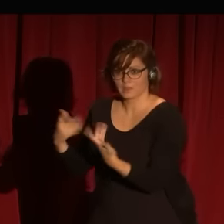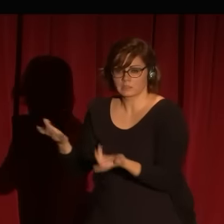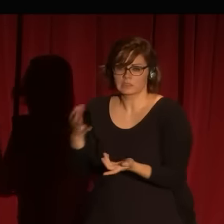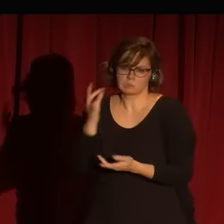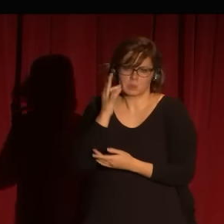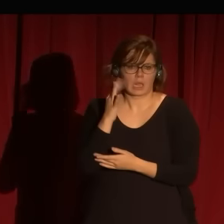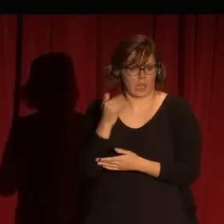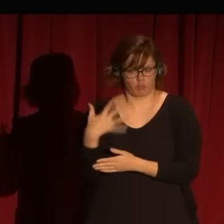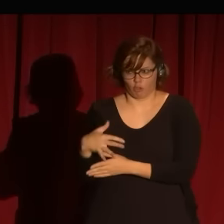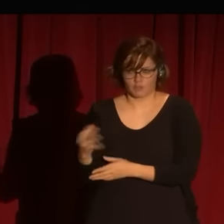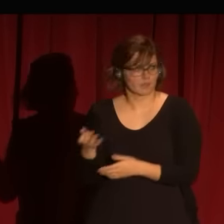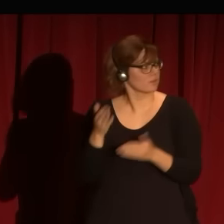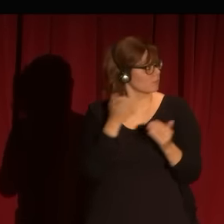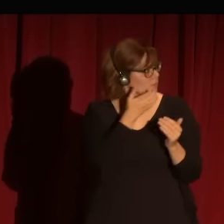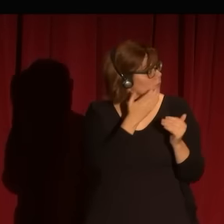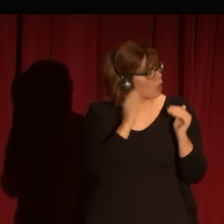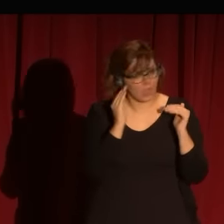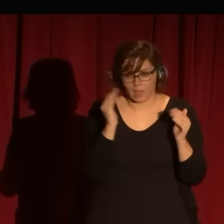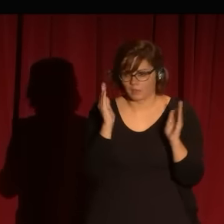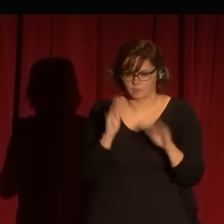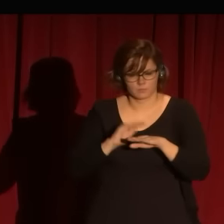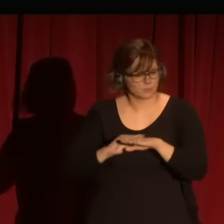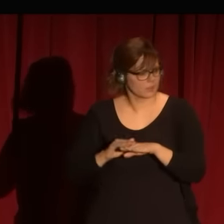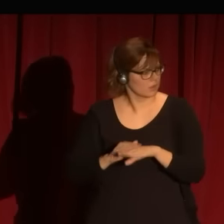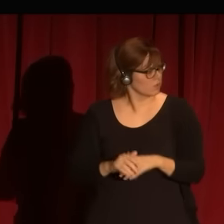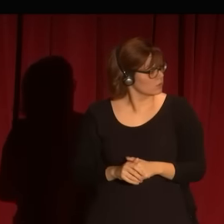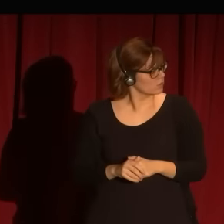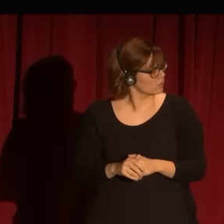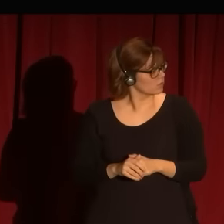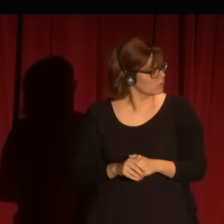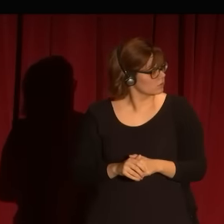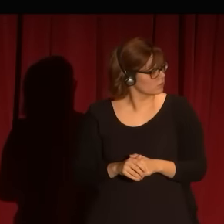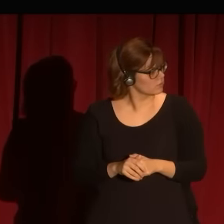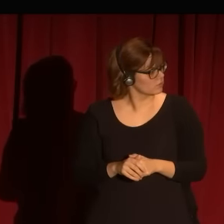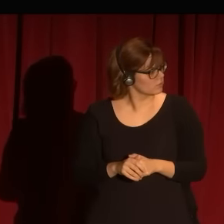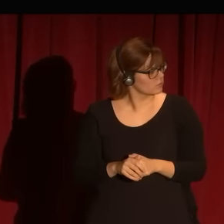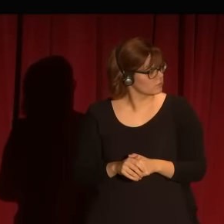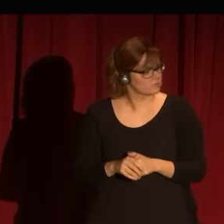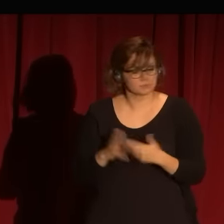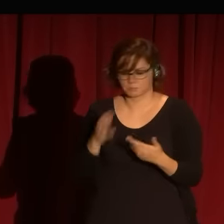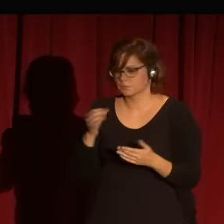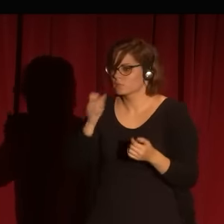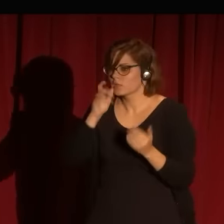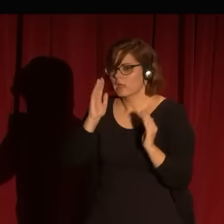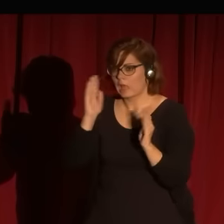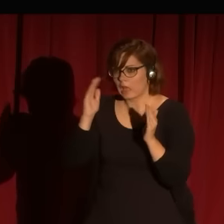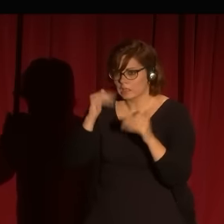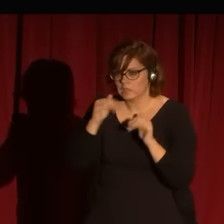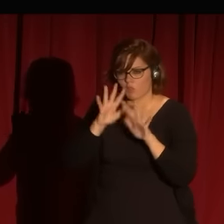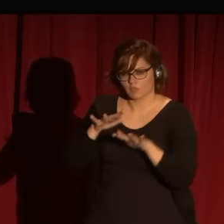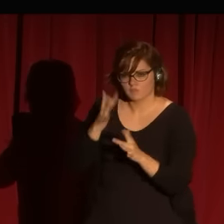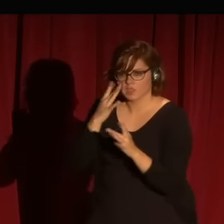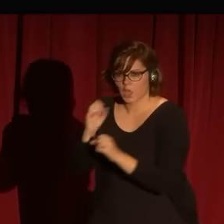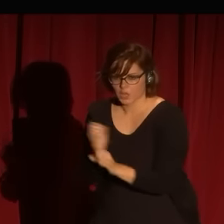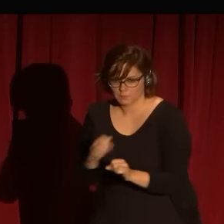alguna atendiendo Perdón bueno atendiendo al desfile limpiando